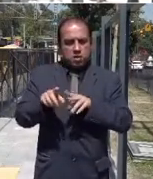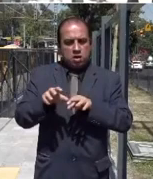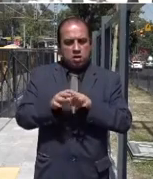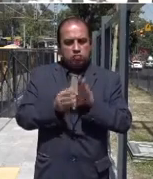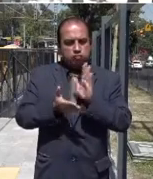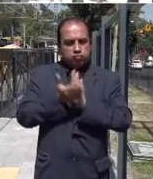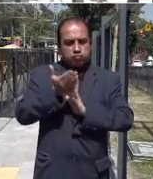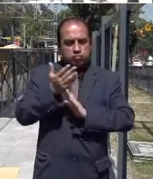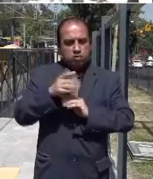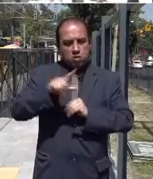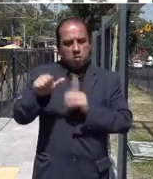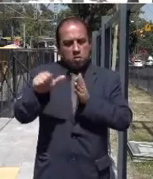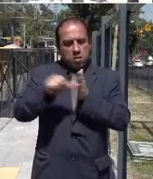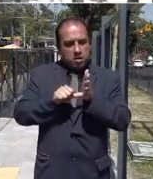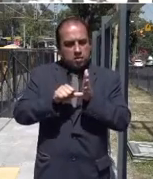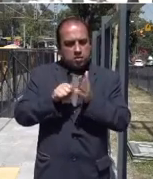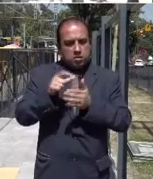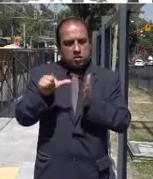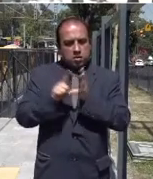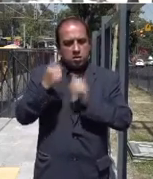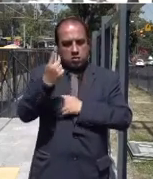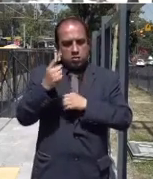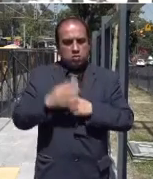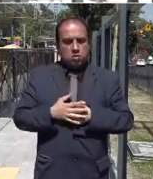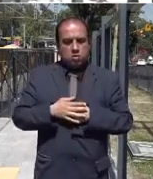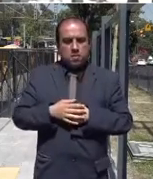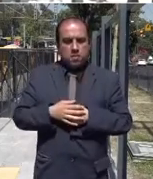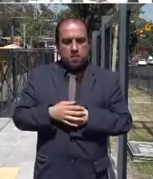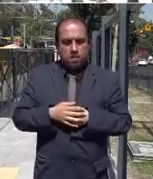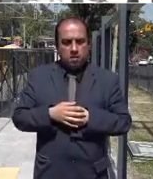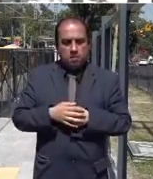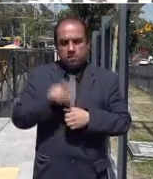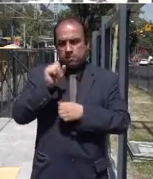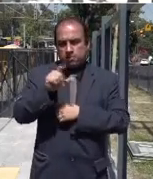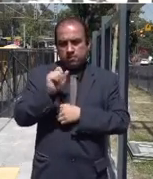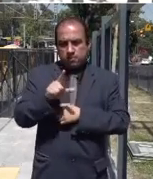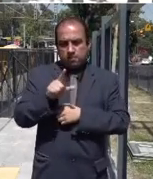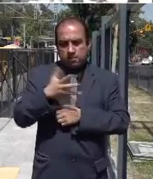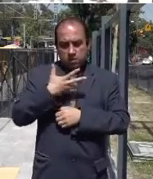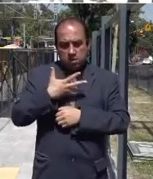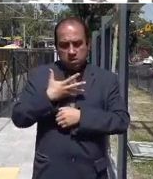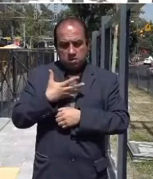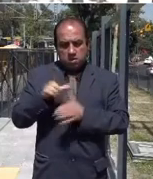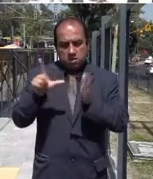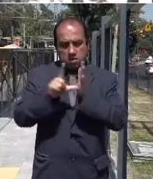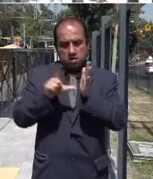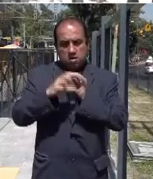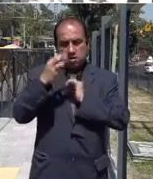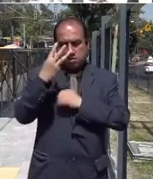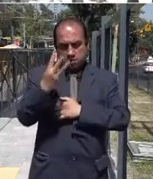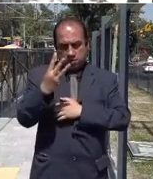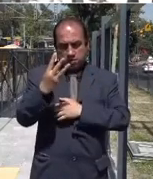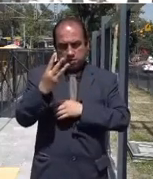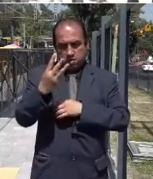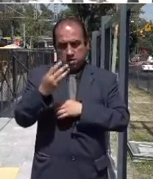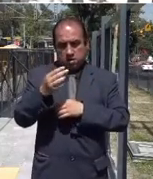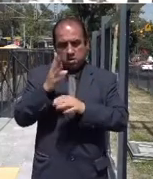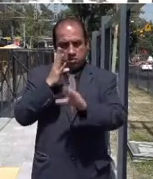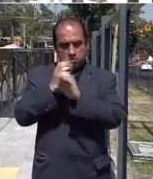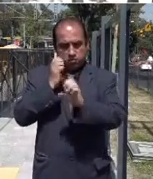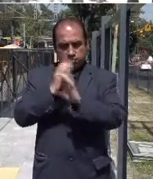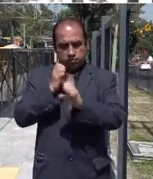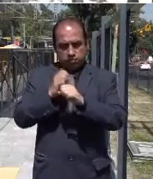1, pero digamos en ese sentido van bajo programa sobre la obra civil. También tenemos la línea 3 de